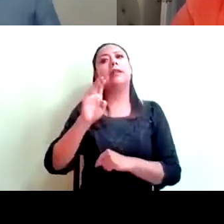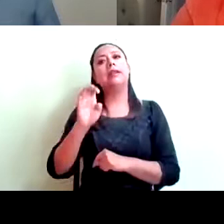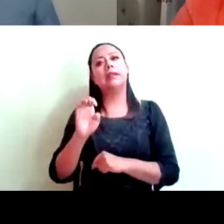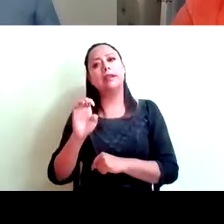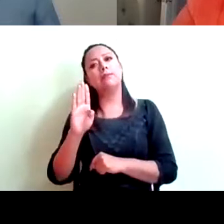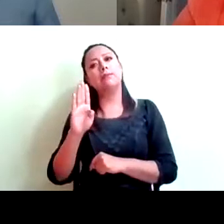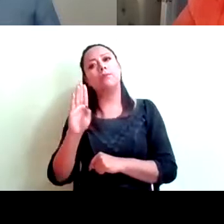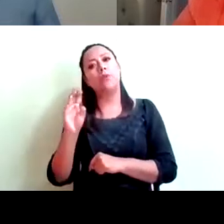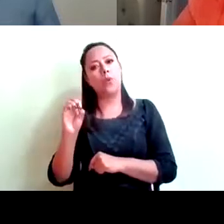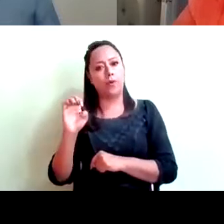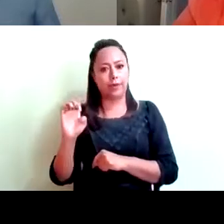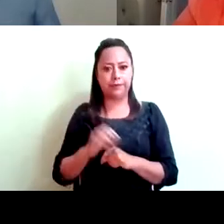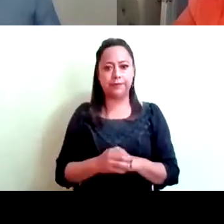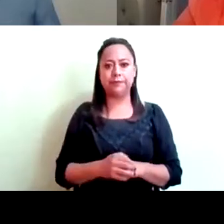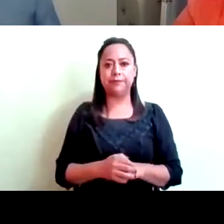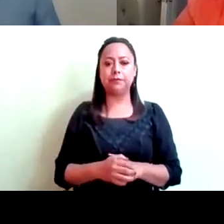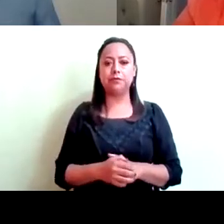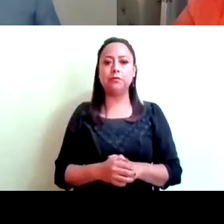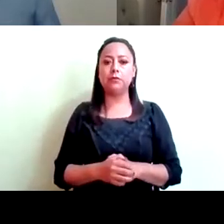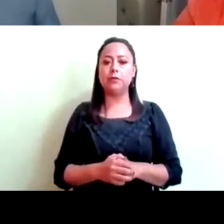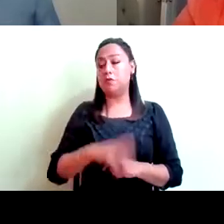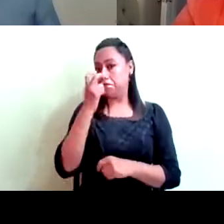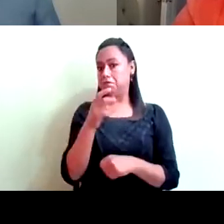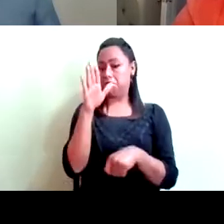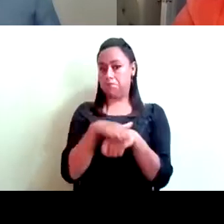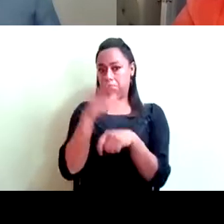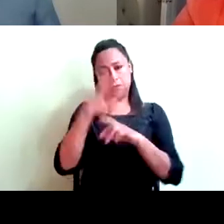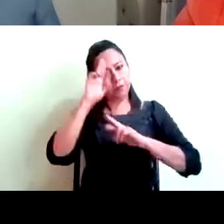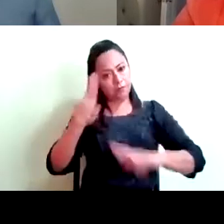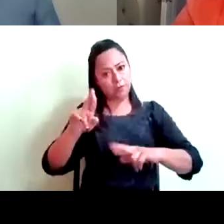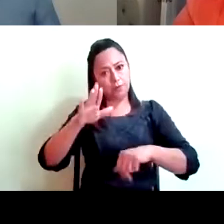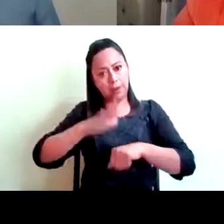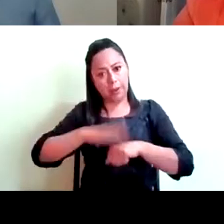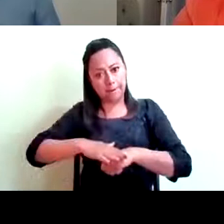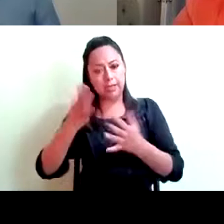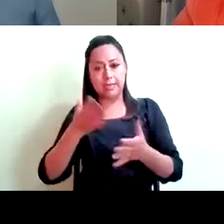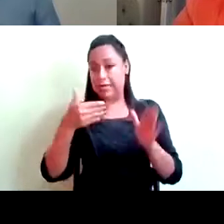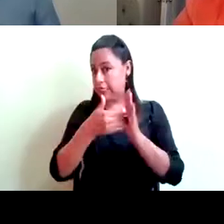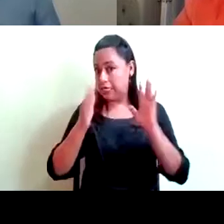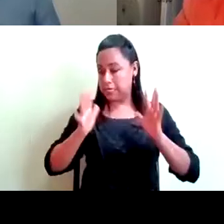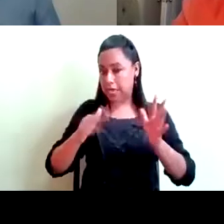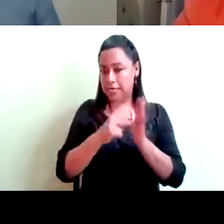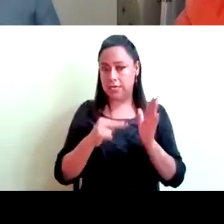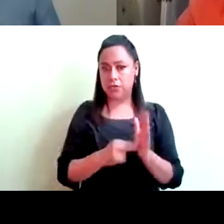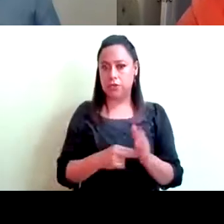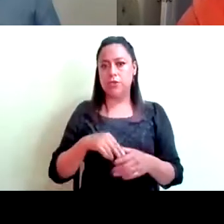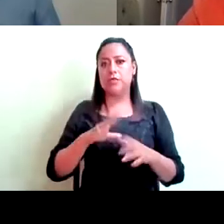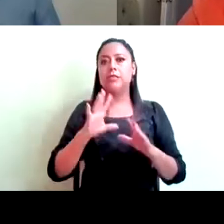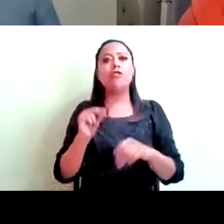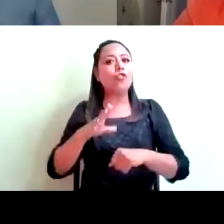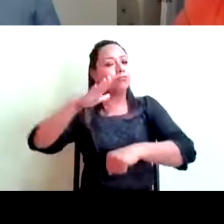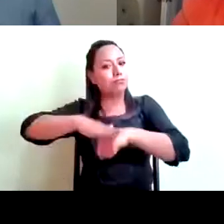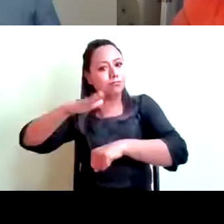una mayor intención de capacidades que las que ya están establecidas en la norma. Ya no sería un exhorto, sino tendríamos que estar